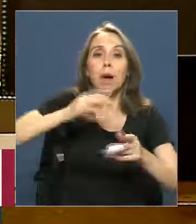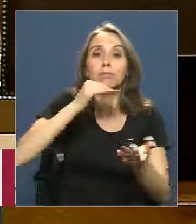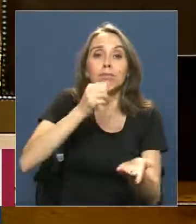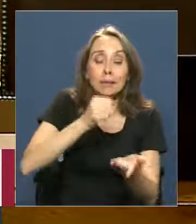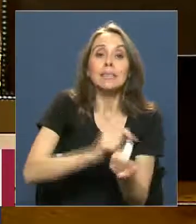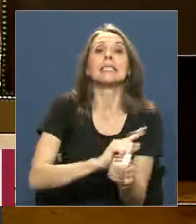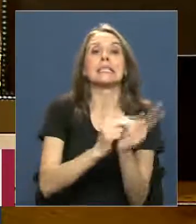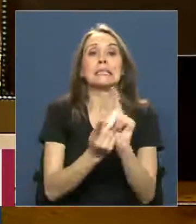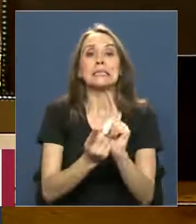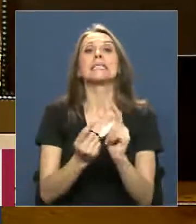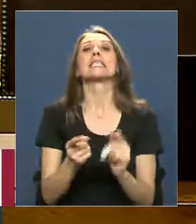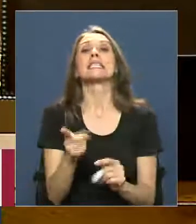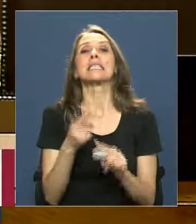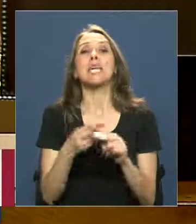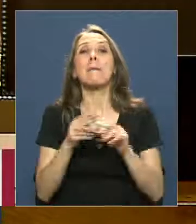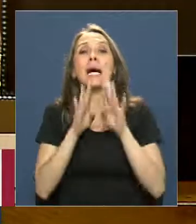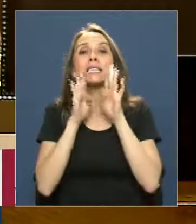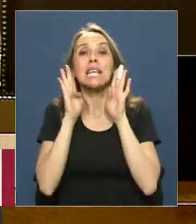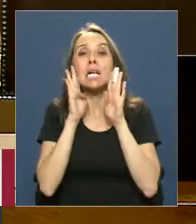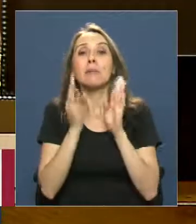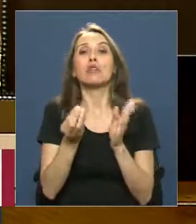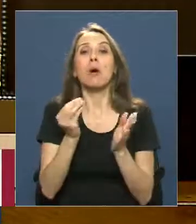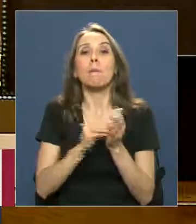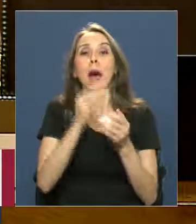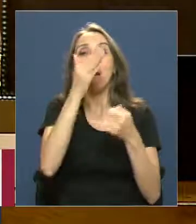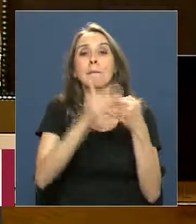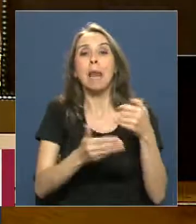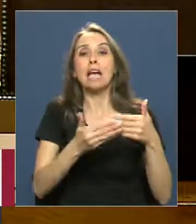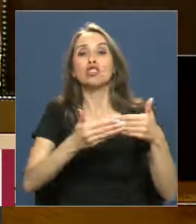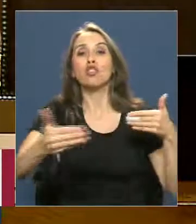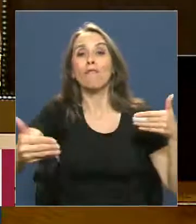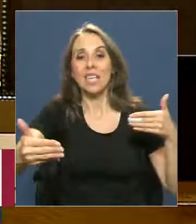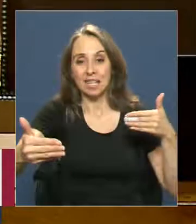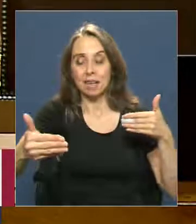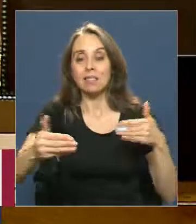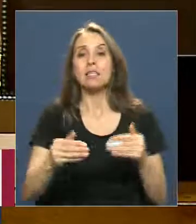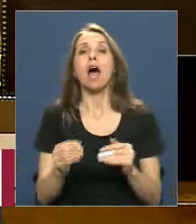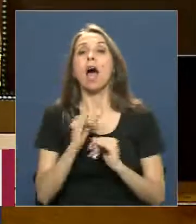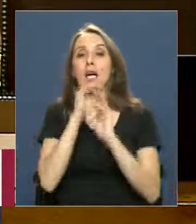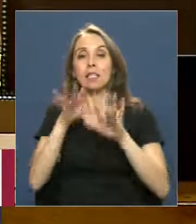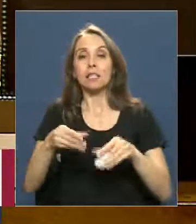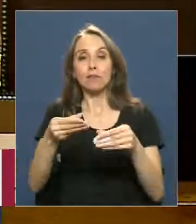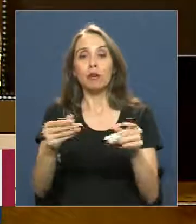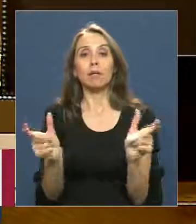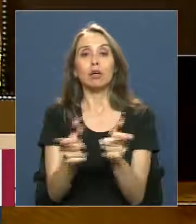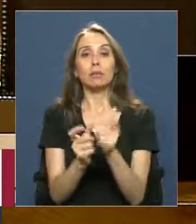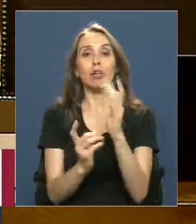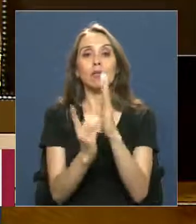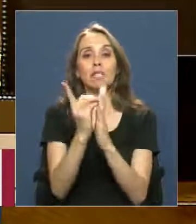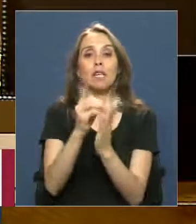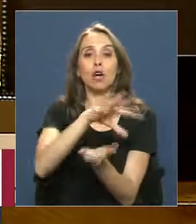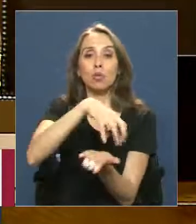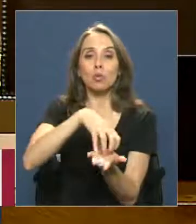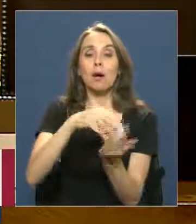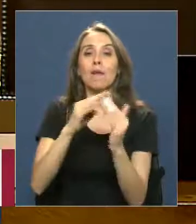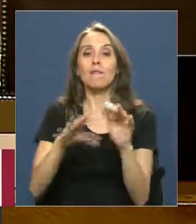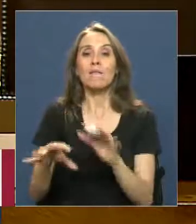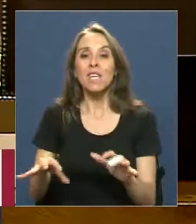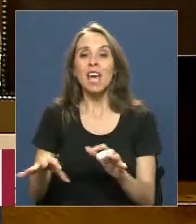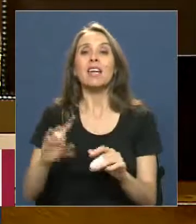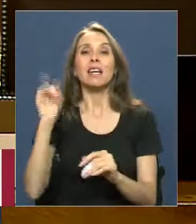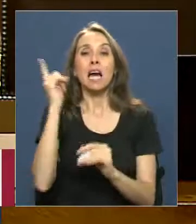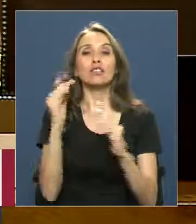vigencia. Rinde el informe de la Comisión de Vivienda, Desarrollo Urbano y Bienes Nacionales el